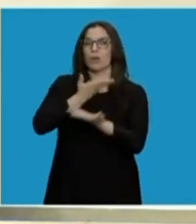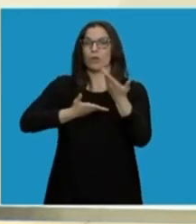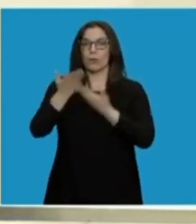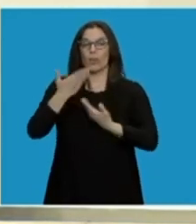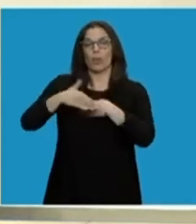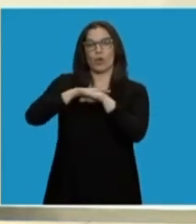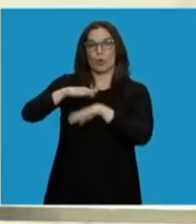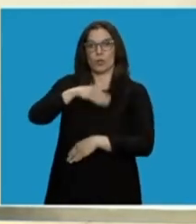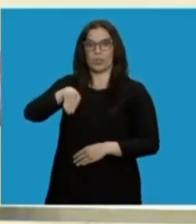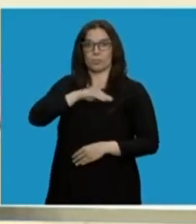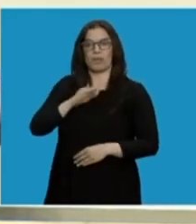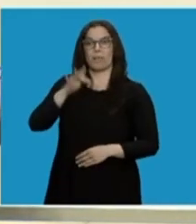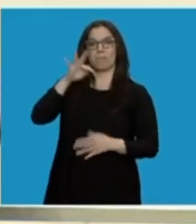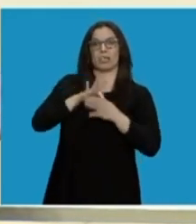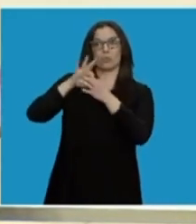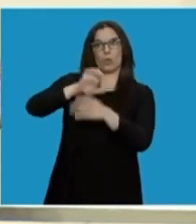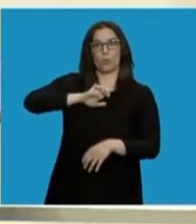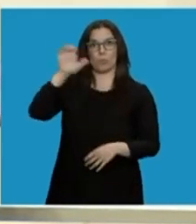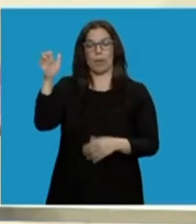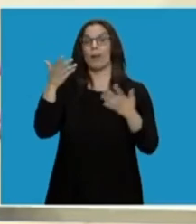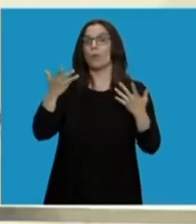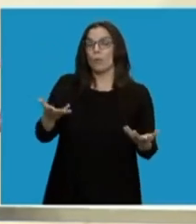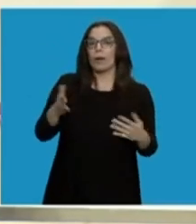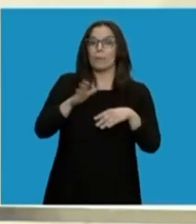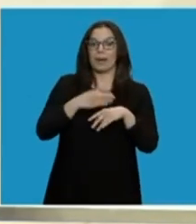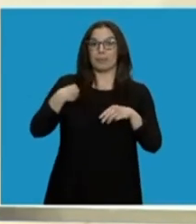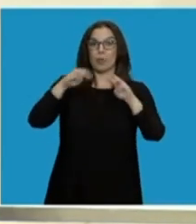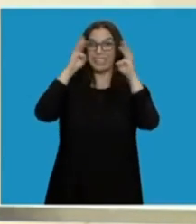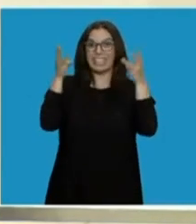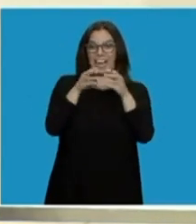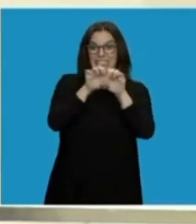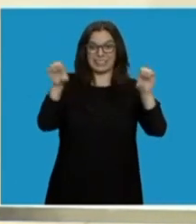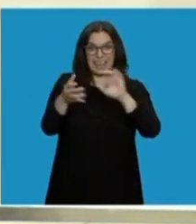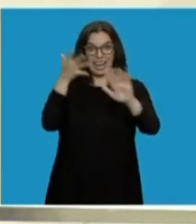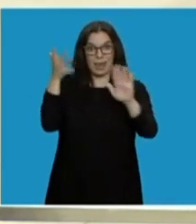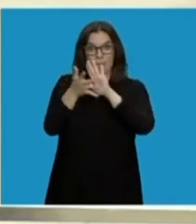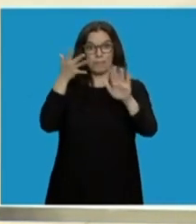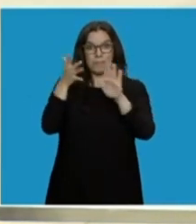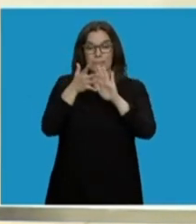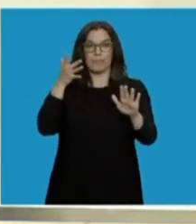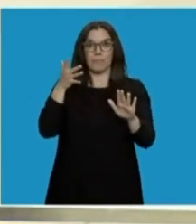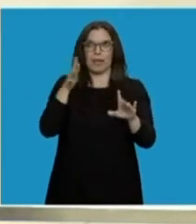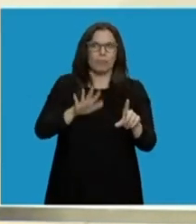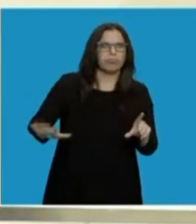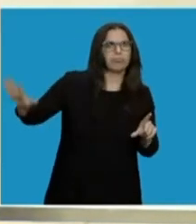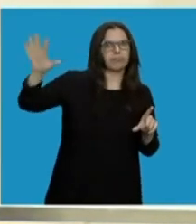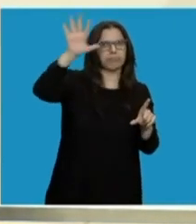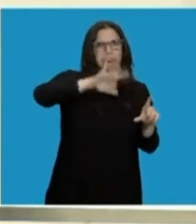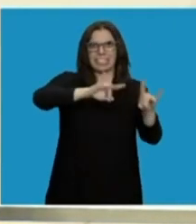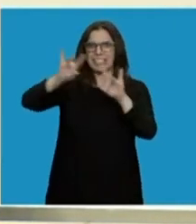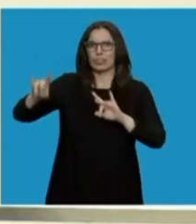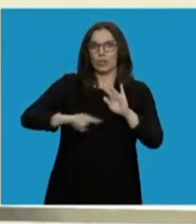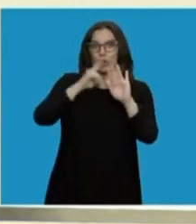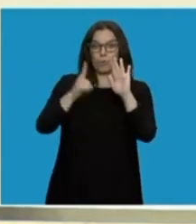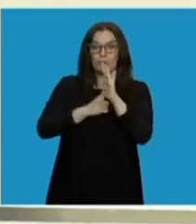Gobierno de España y de la Unión Europea, que es extender la banda ancha como una autopista de información para hacer